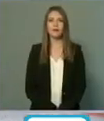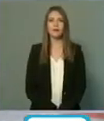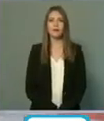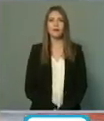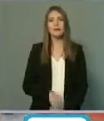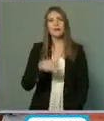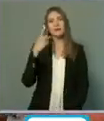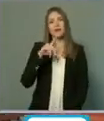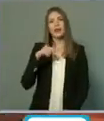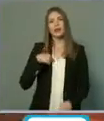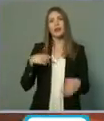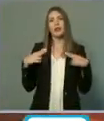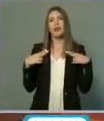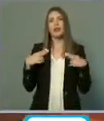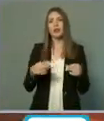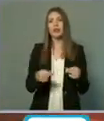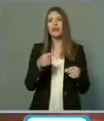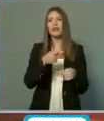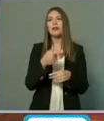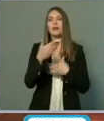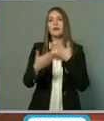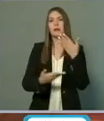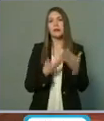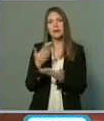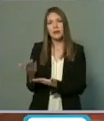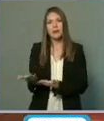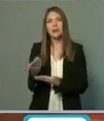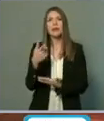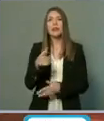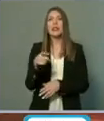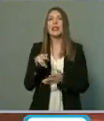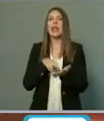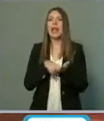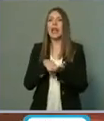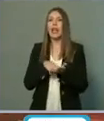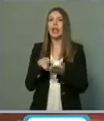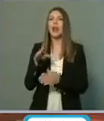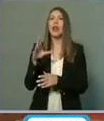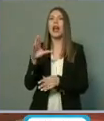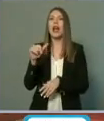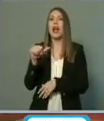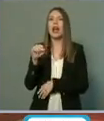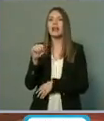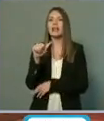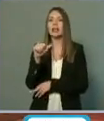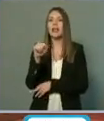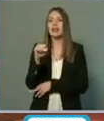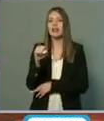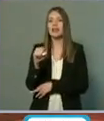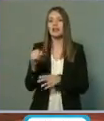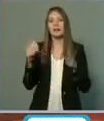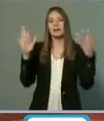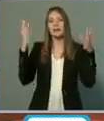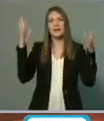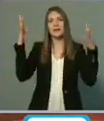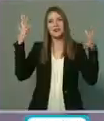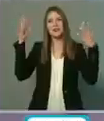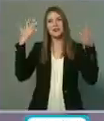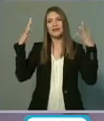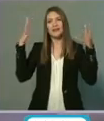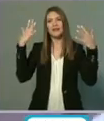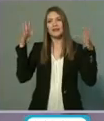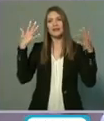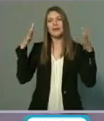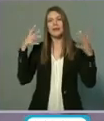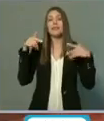Y para mí es un honor, evidentemente, presentarles al Negro Casas, un excelente luchador. Y aquí